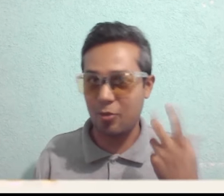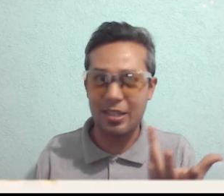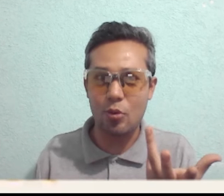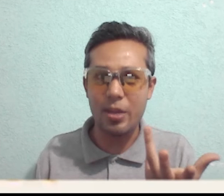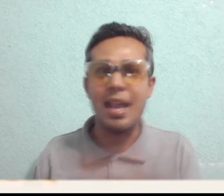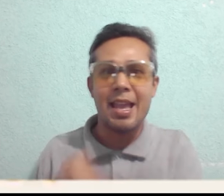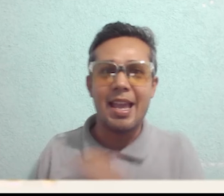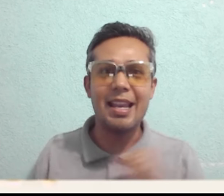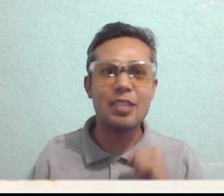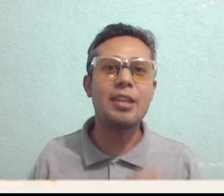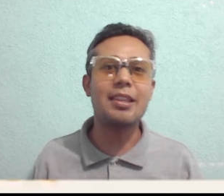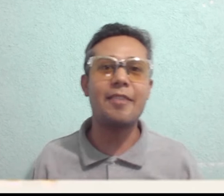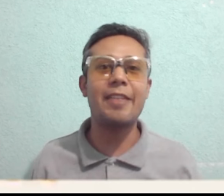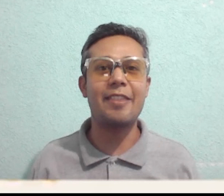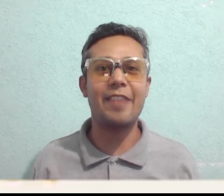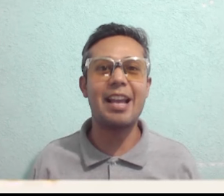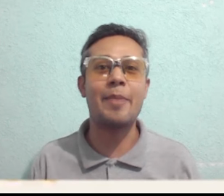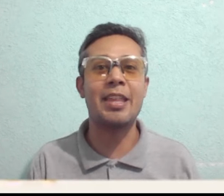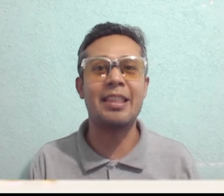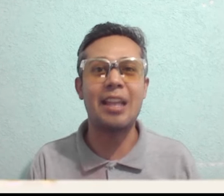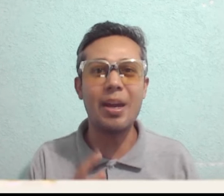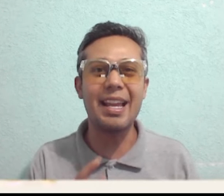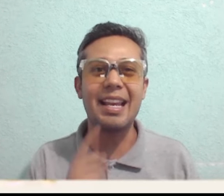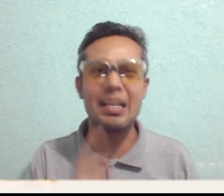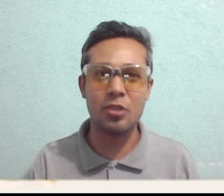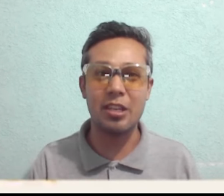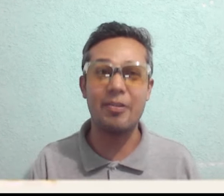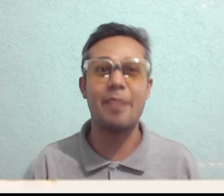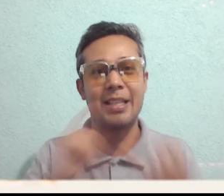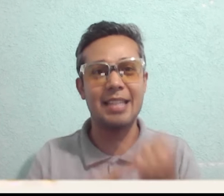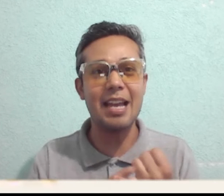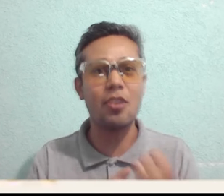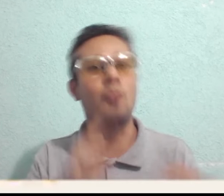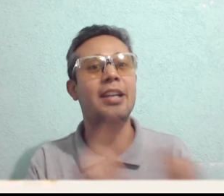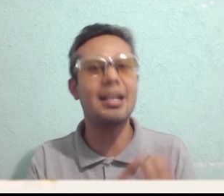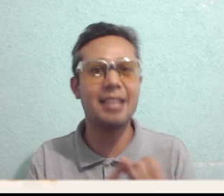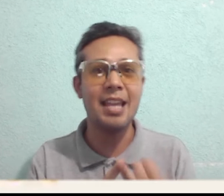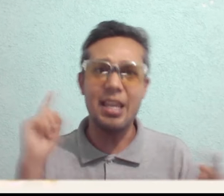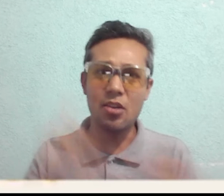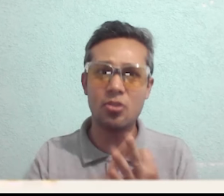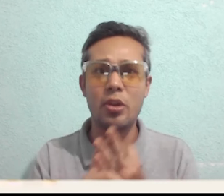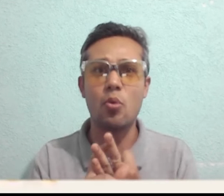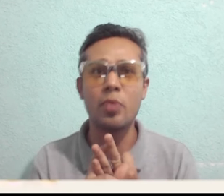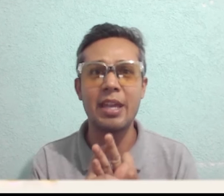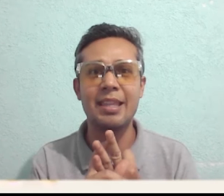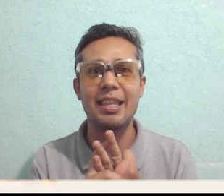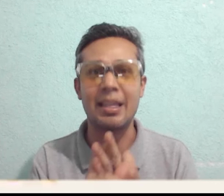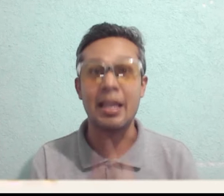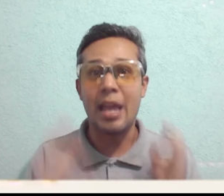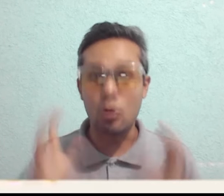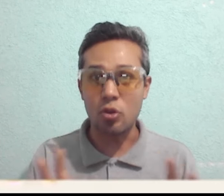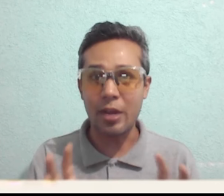la que corresponde a secundaria. El estudiante debe identificar que mediante lenguaje le es posible pensar, comunicarse y construir una